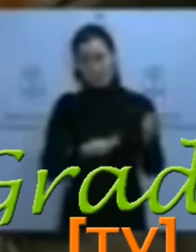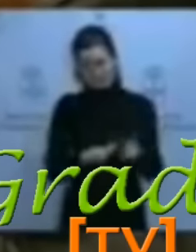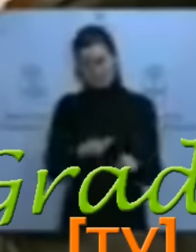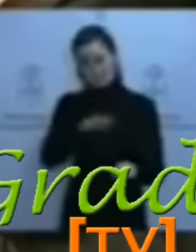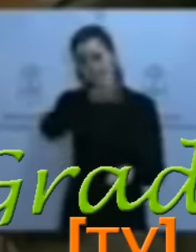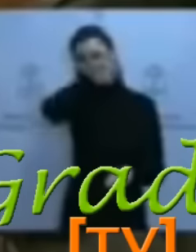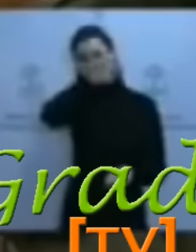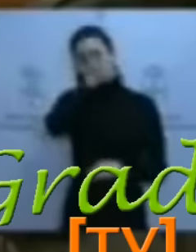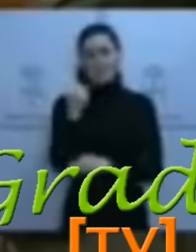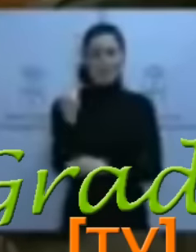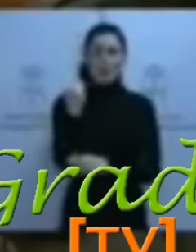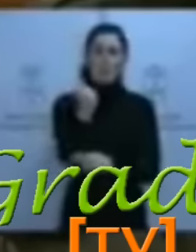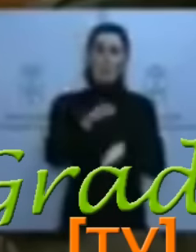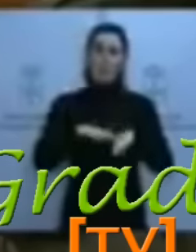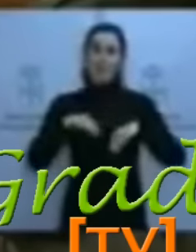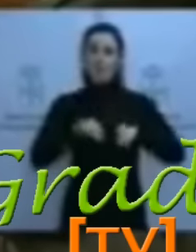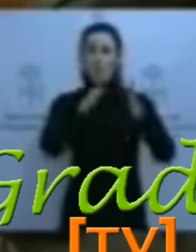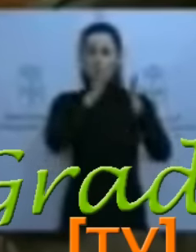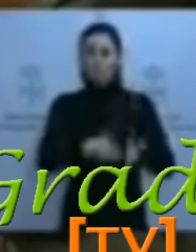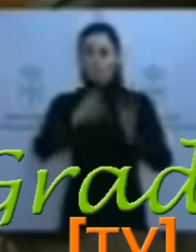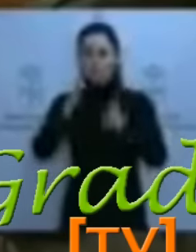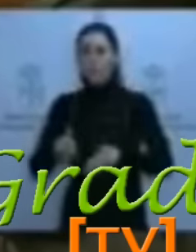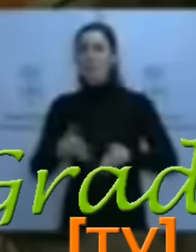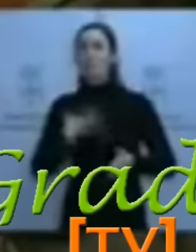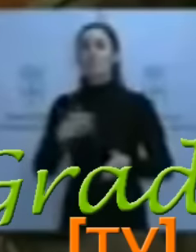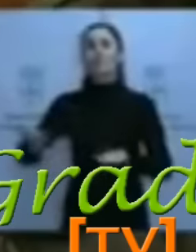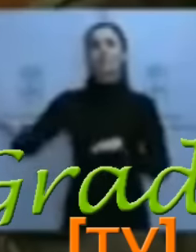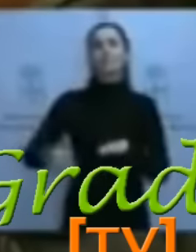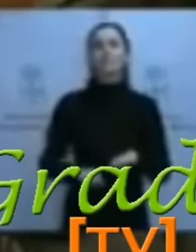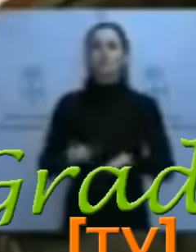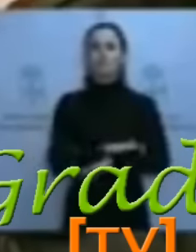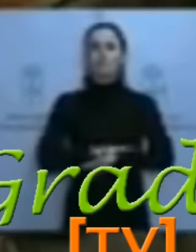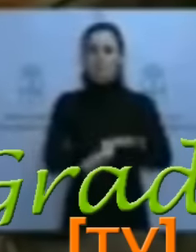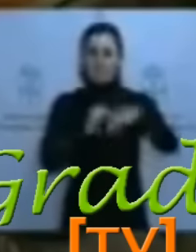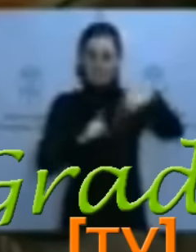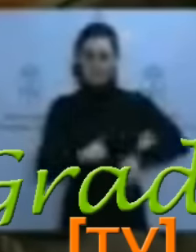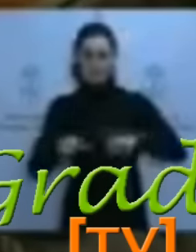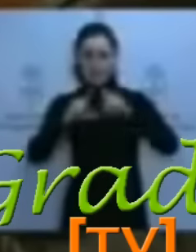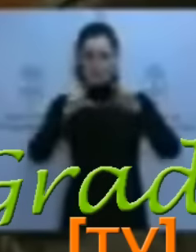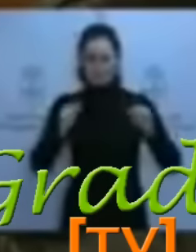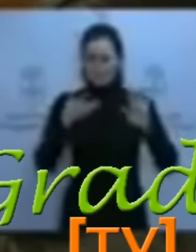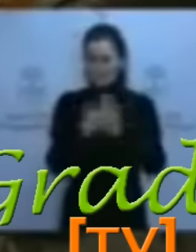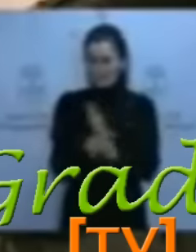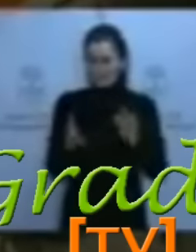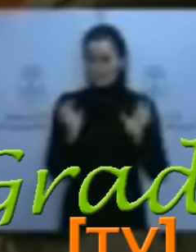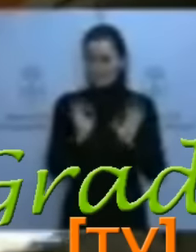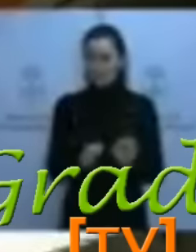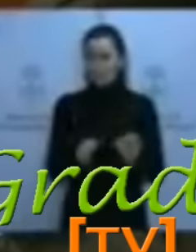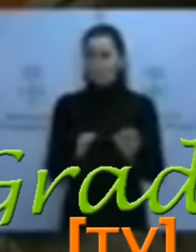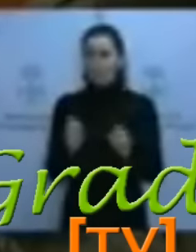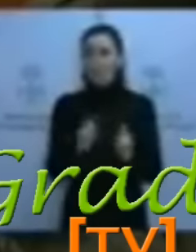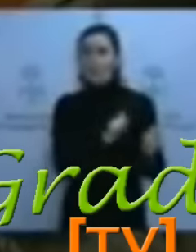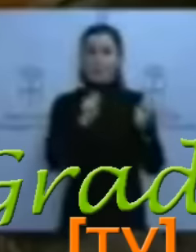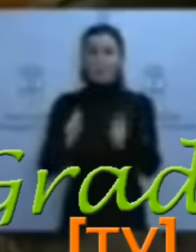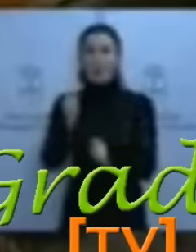los que les apoyan para que ustedes puedan gobernar en Asturias. ¿Es ese parte del pacto de investidura de